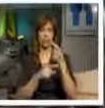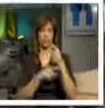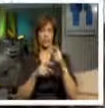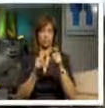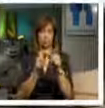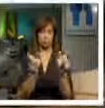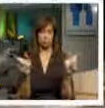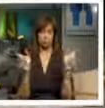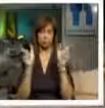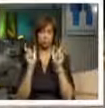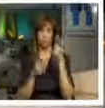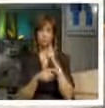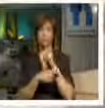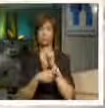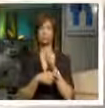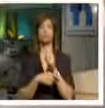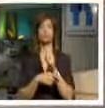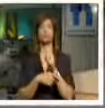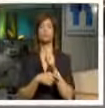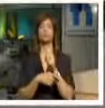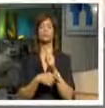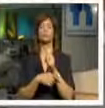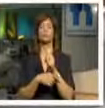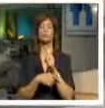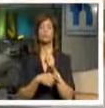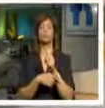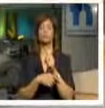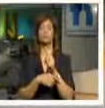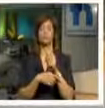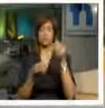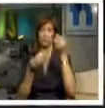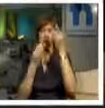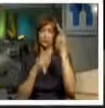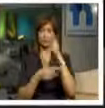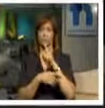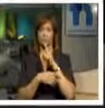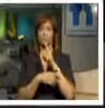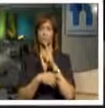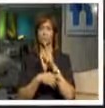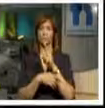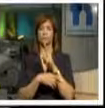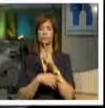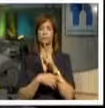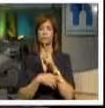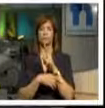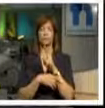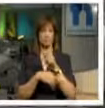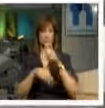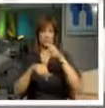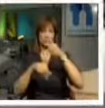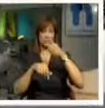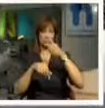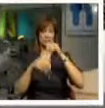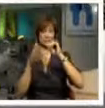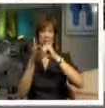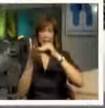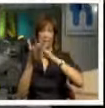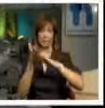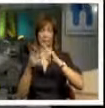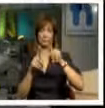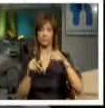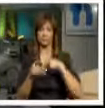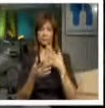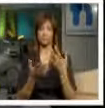bordes porque estas cámaras internos y espejos bueno la información que es algunos